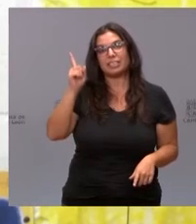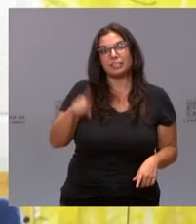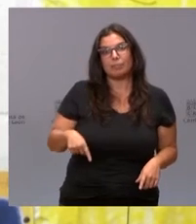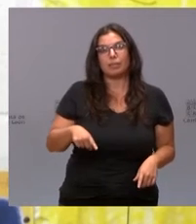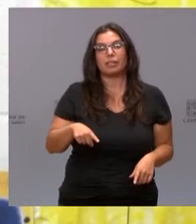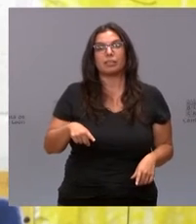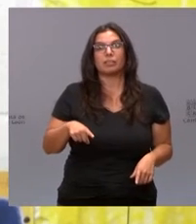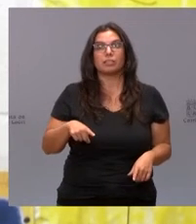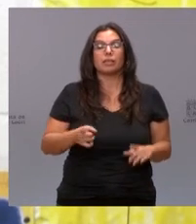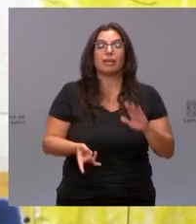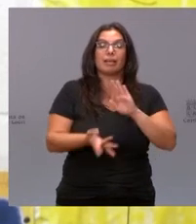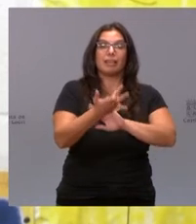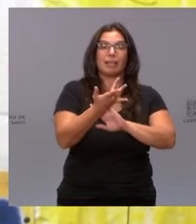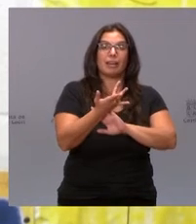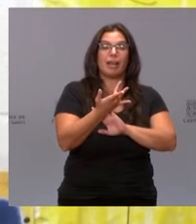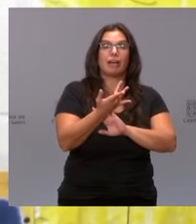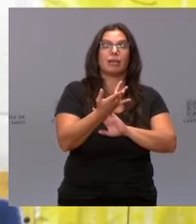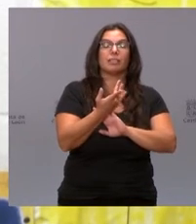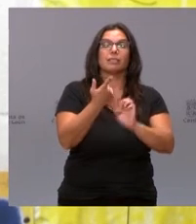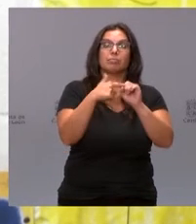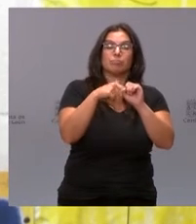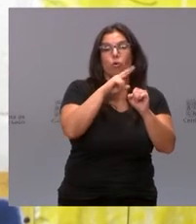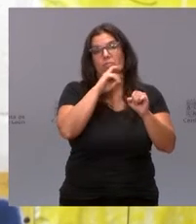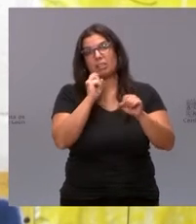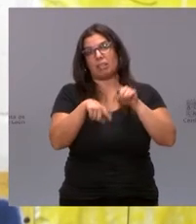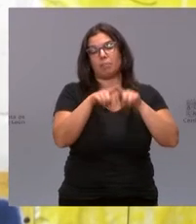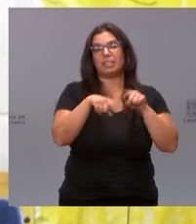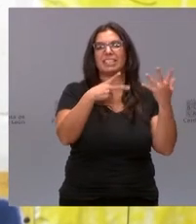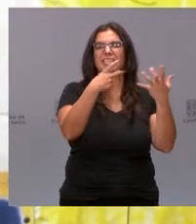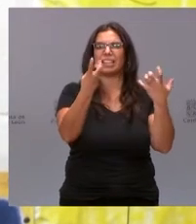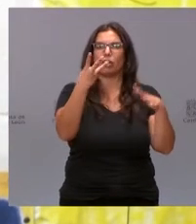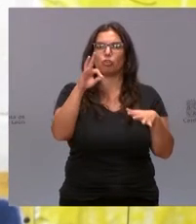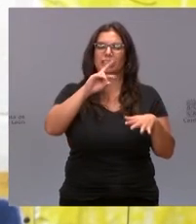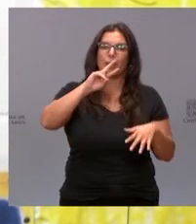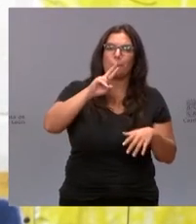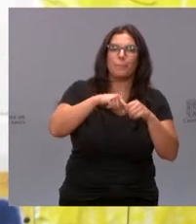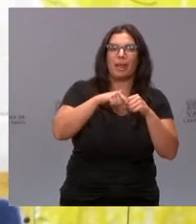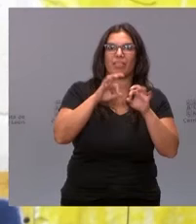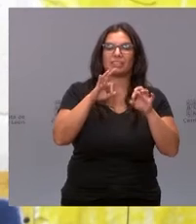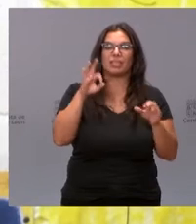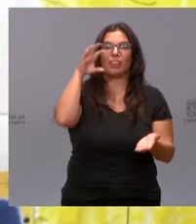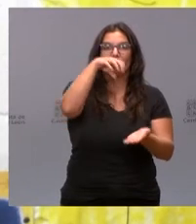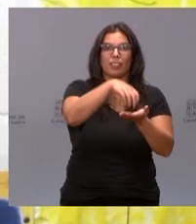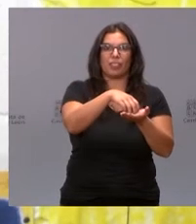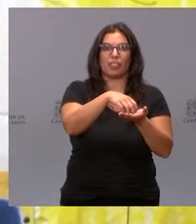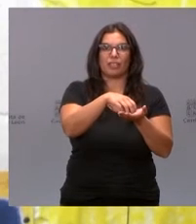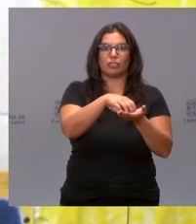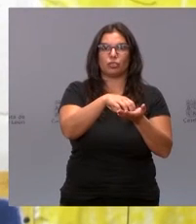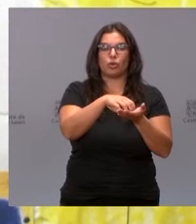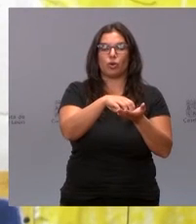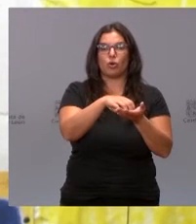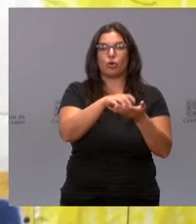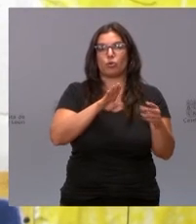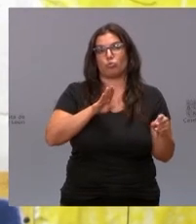mantenimiento o creación de 780 plazas en los centros, bien de carácter subvencionado,